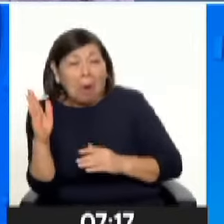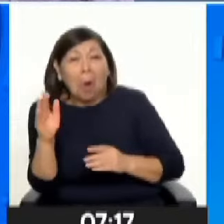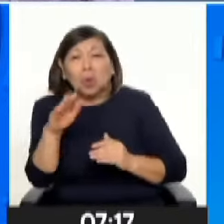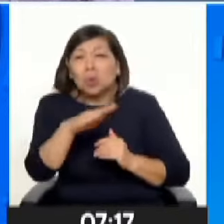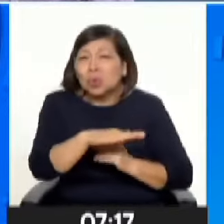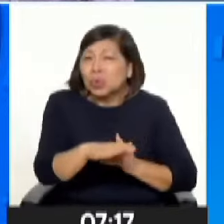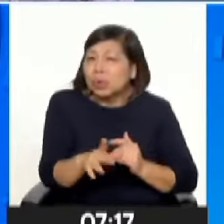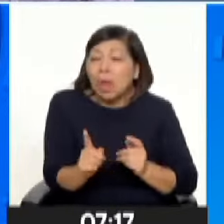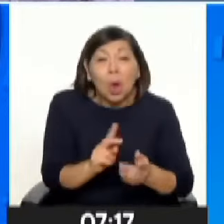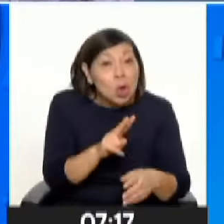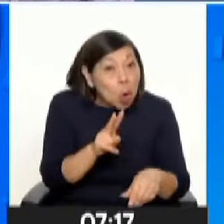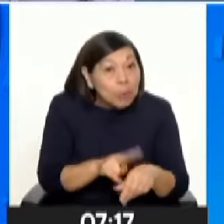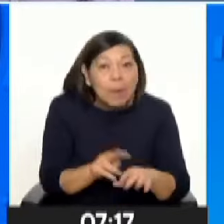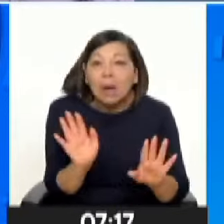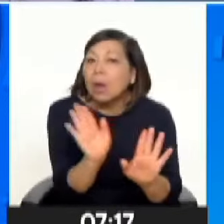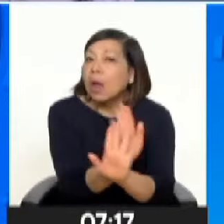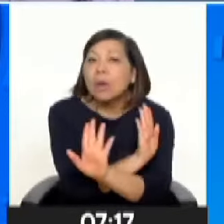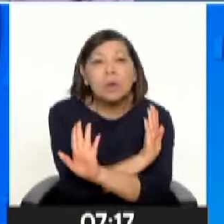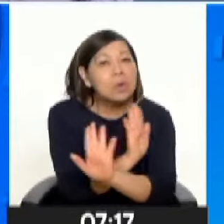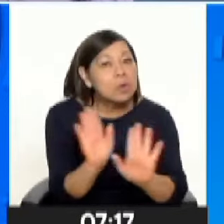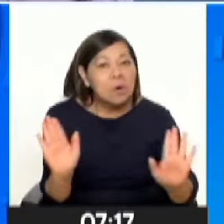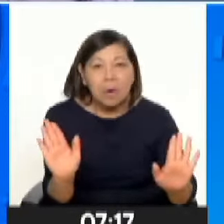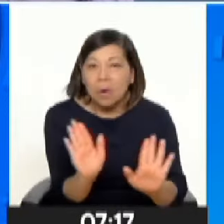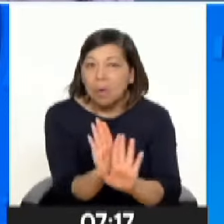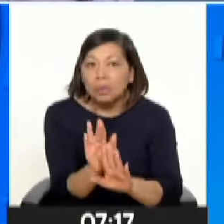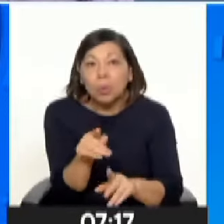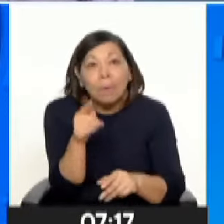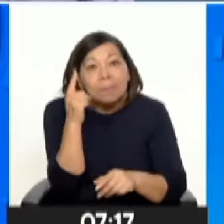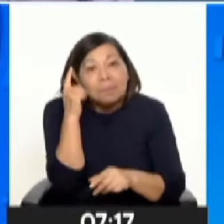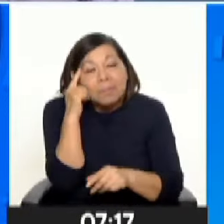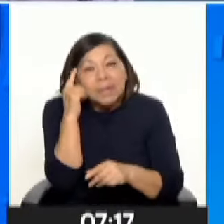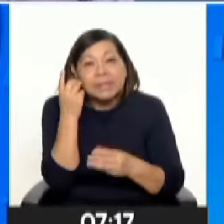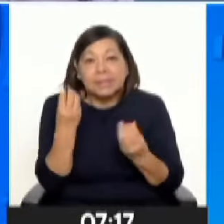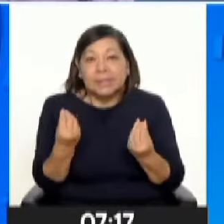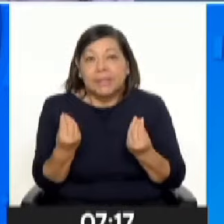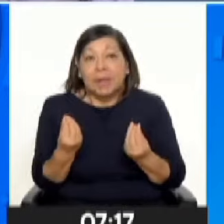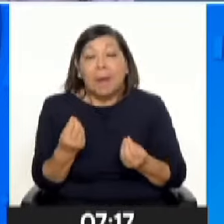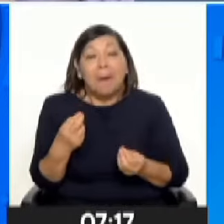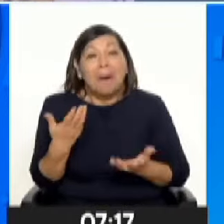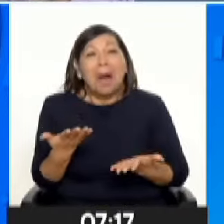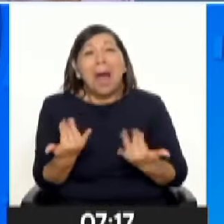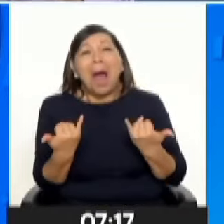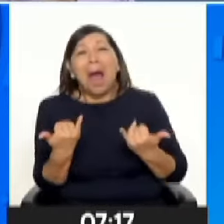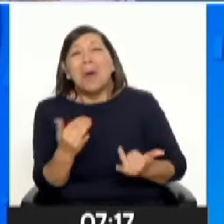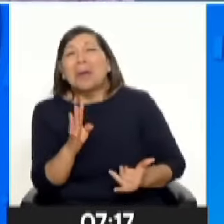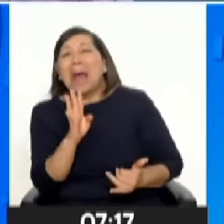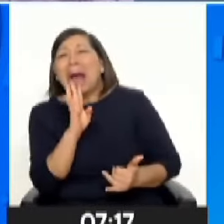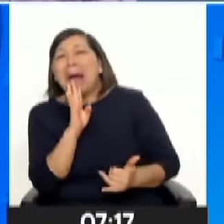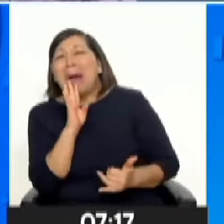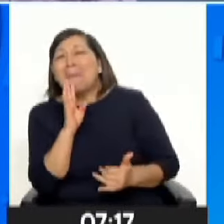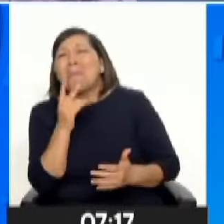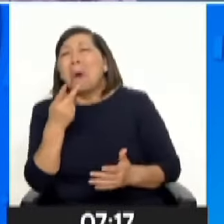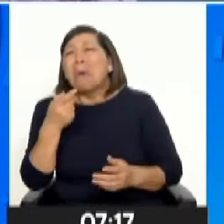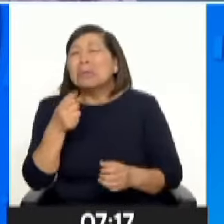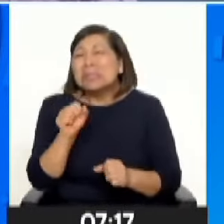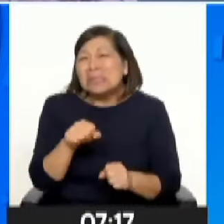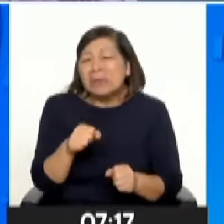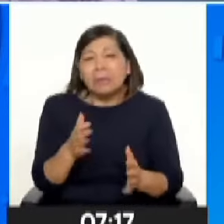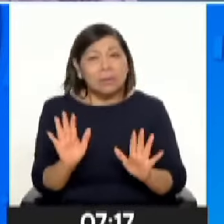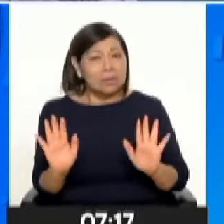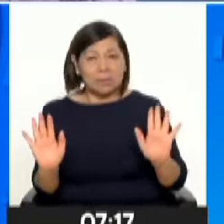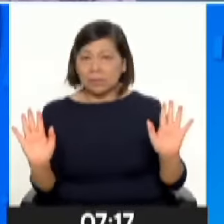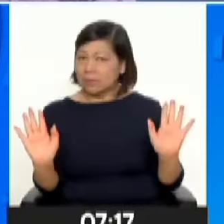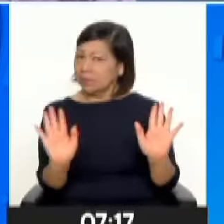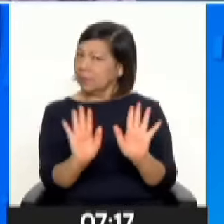no se debe normalizar. Y ahí, cuando llamo la atención que los políticos están hablando de los pro y el contra, pero nadie